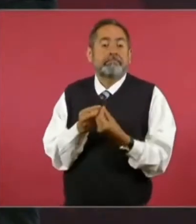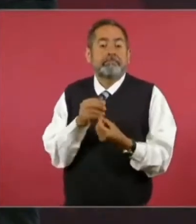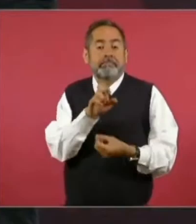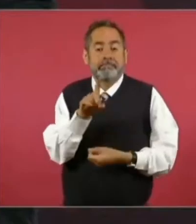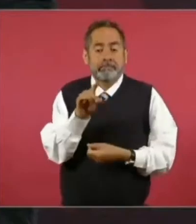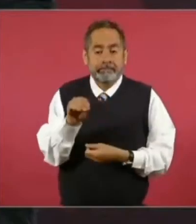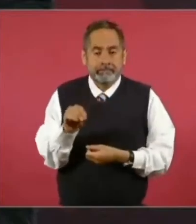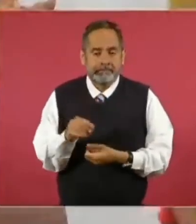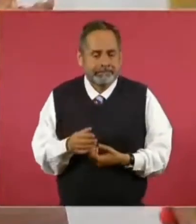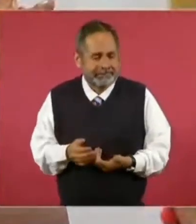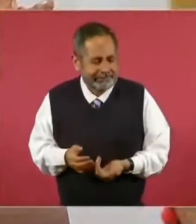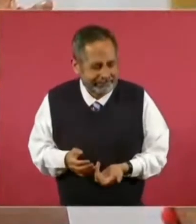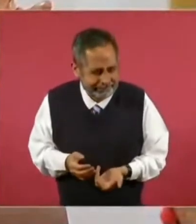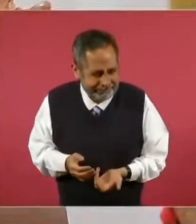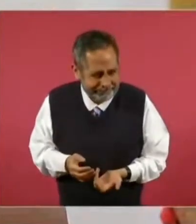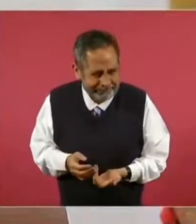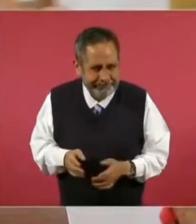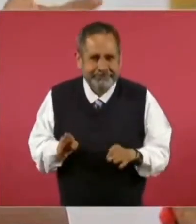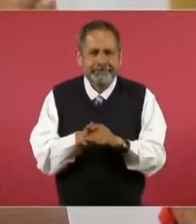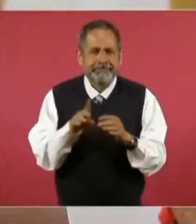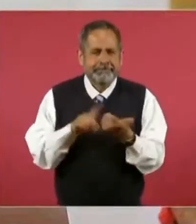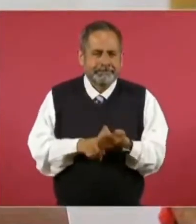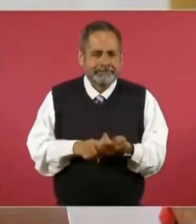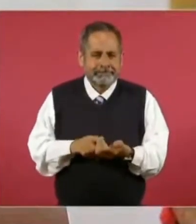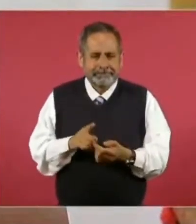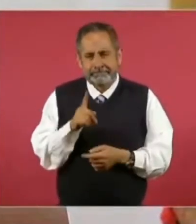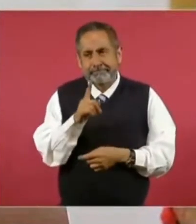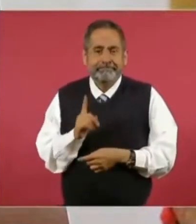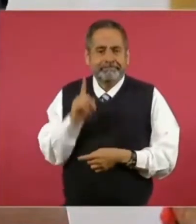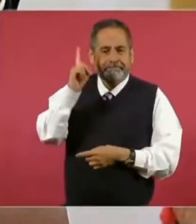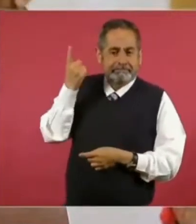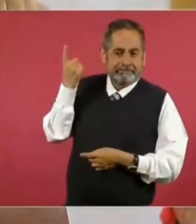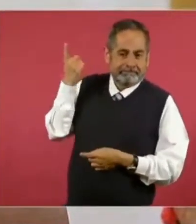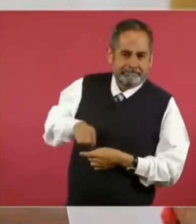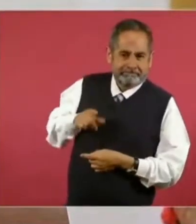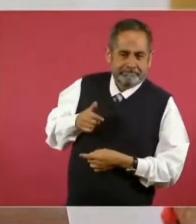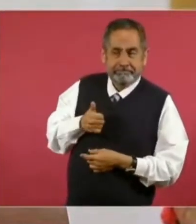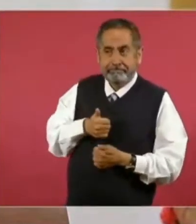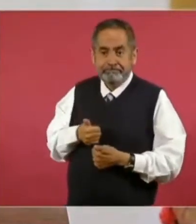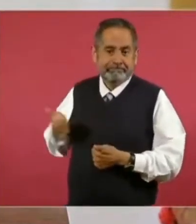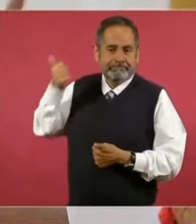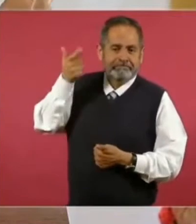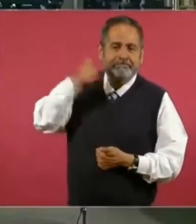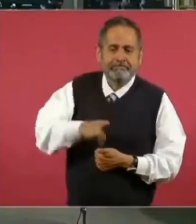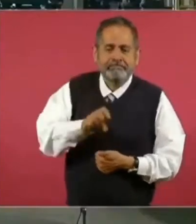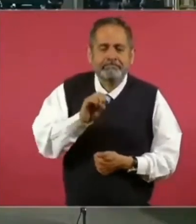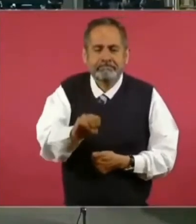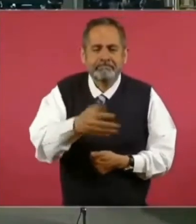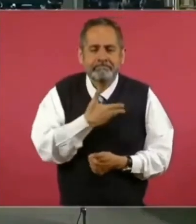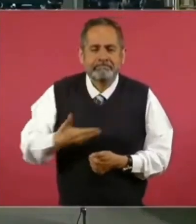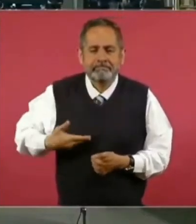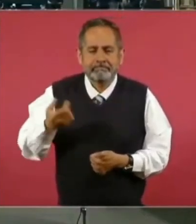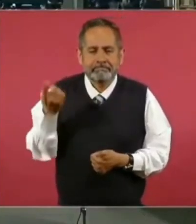no sucede si no hay línea del presidente.